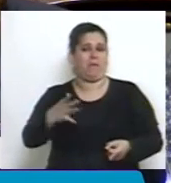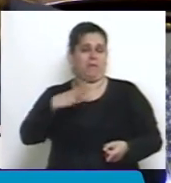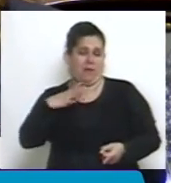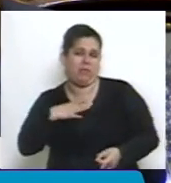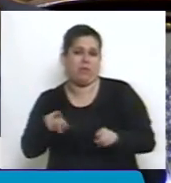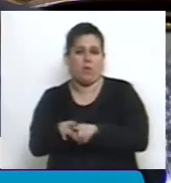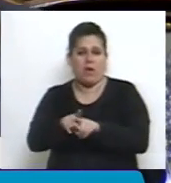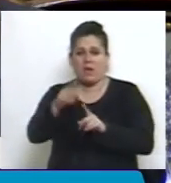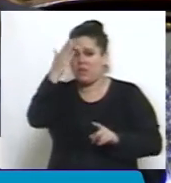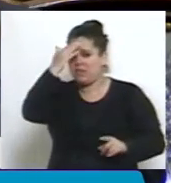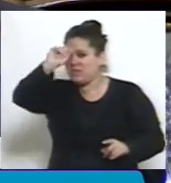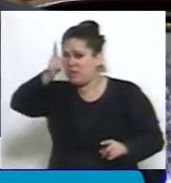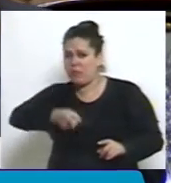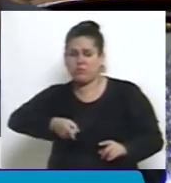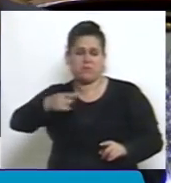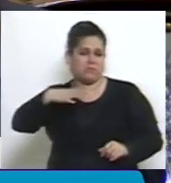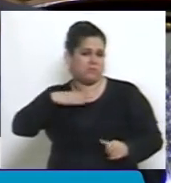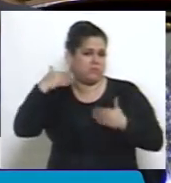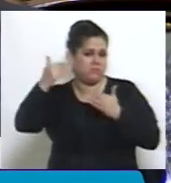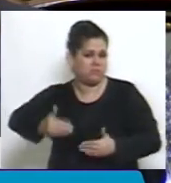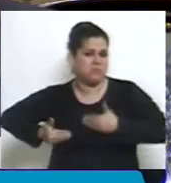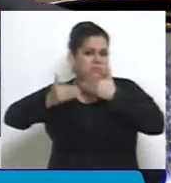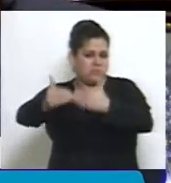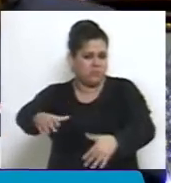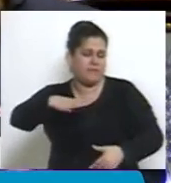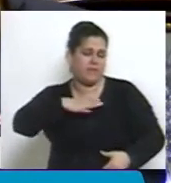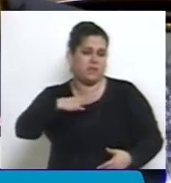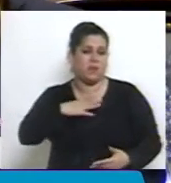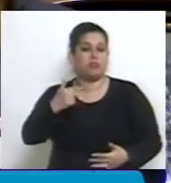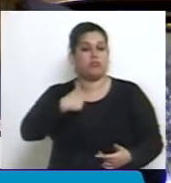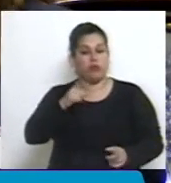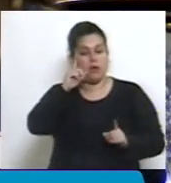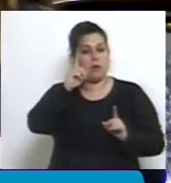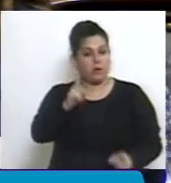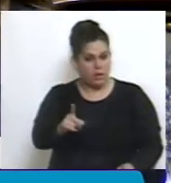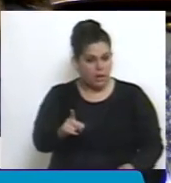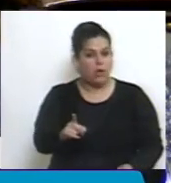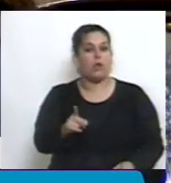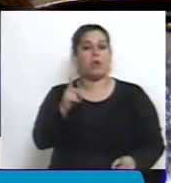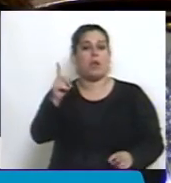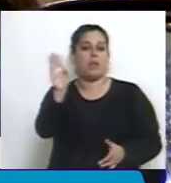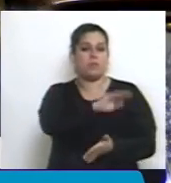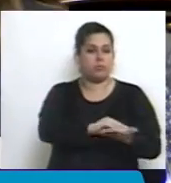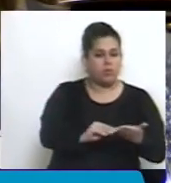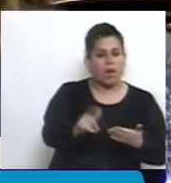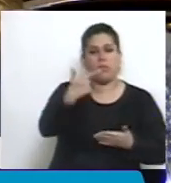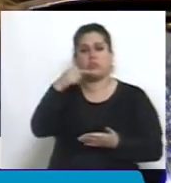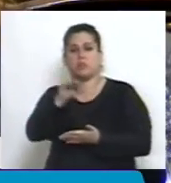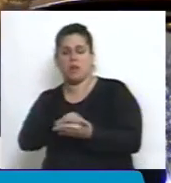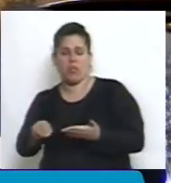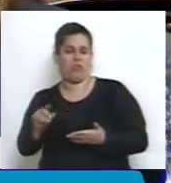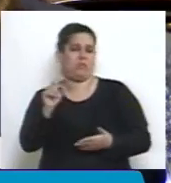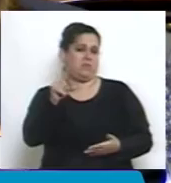detrayendo ese 15% de coparticipación federal. Yo creo que los diputados o los legisladores